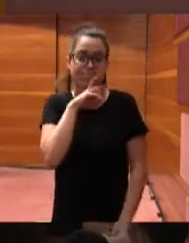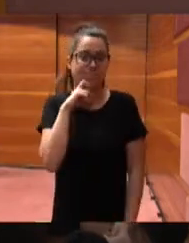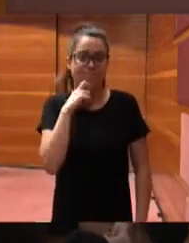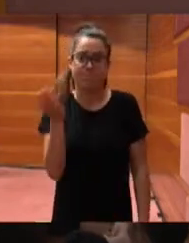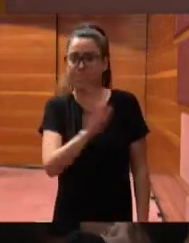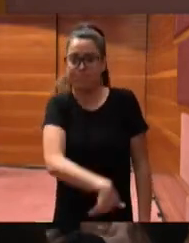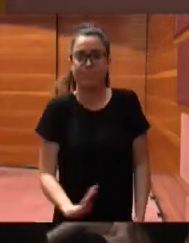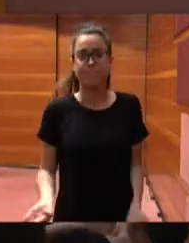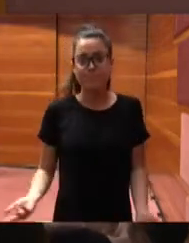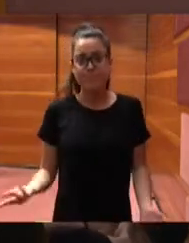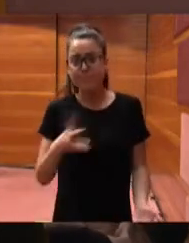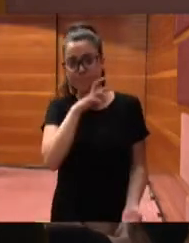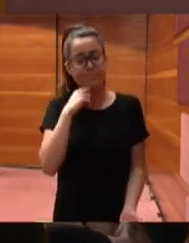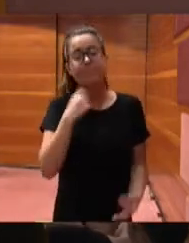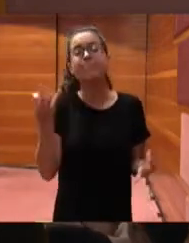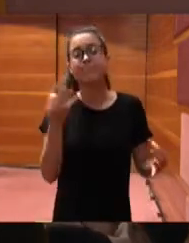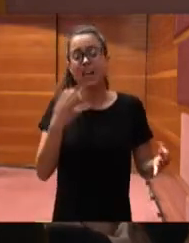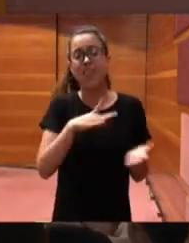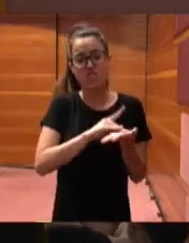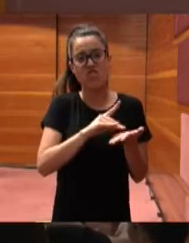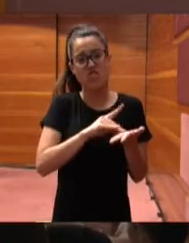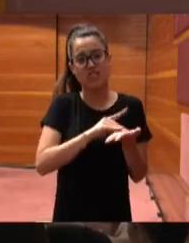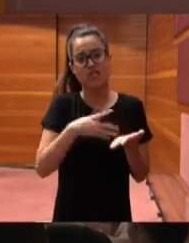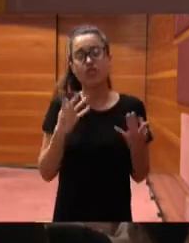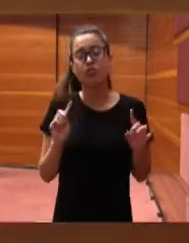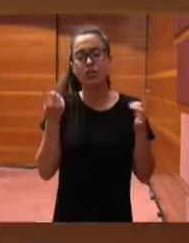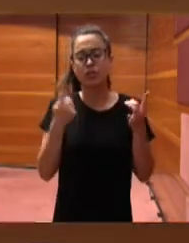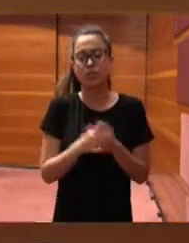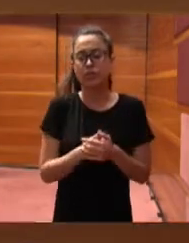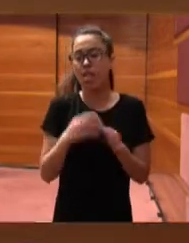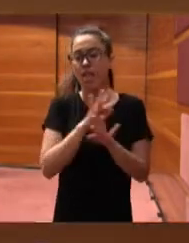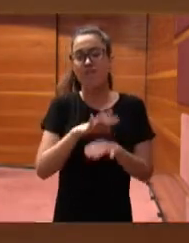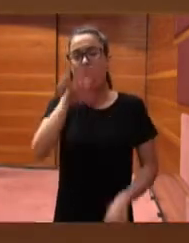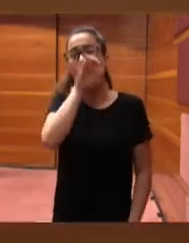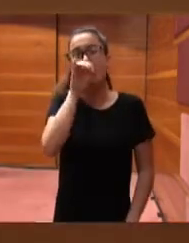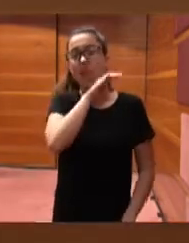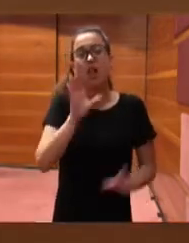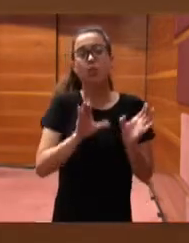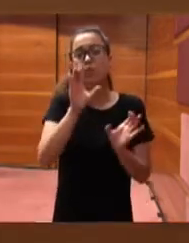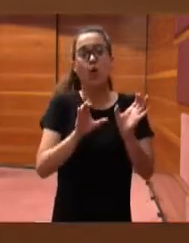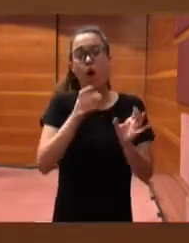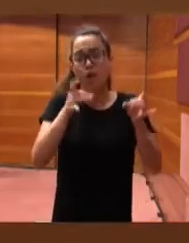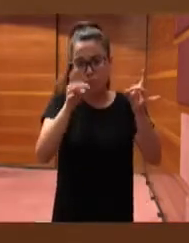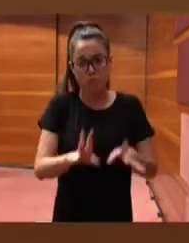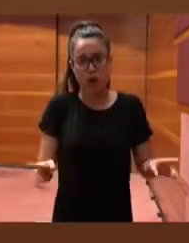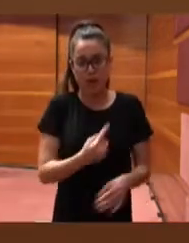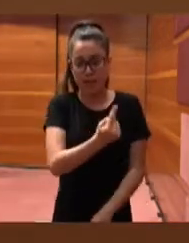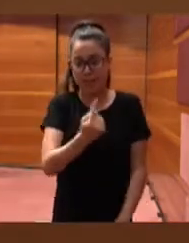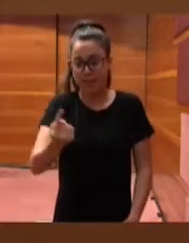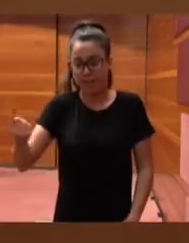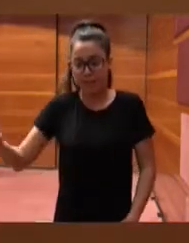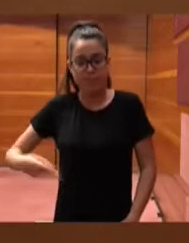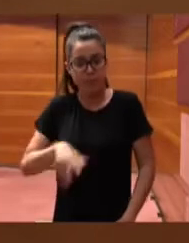decía Harry el Sucio, las opiniones son como los culos, cada cual tiene una, pero los datos son sagrados. Por lo